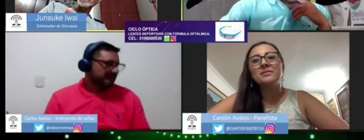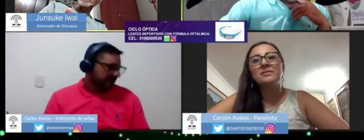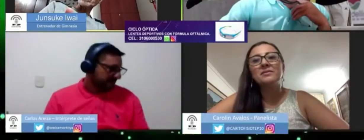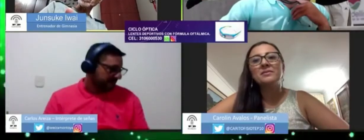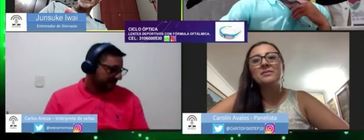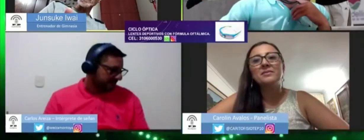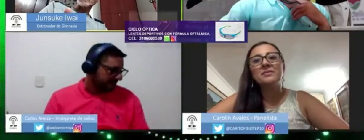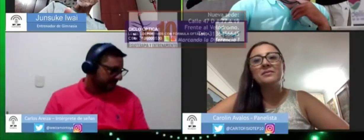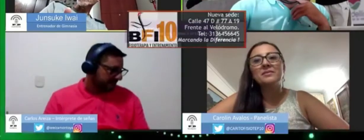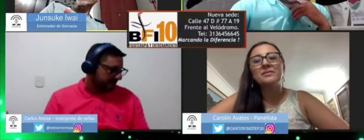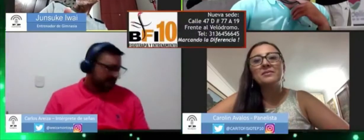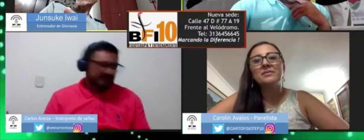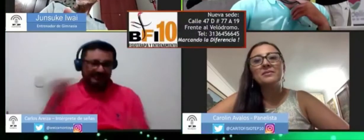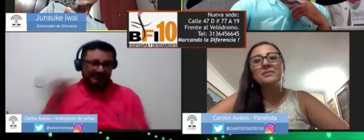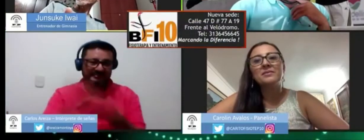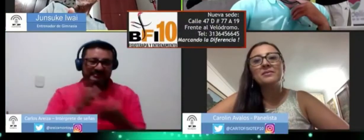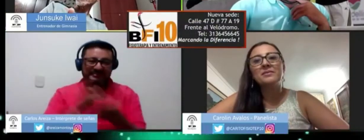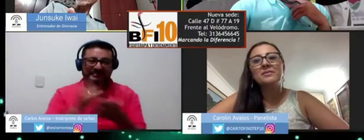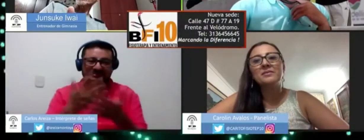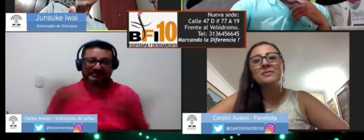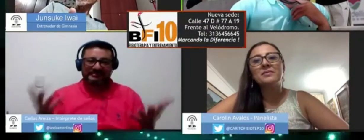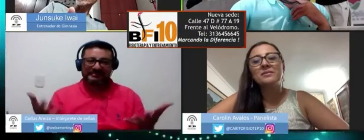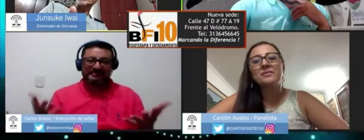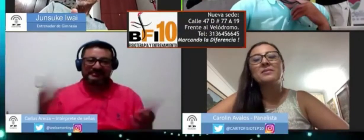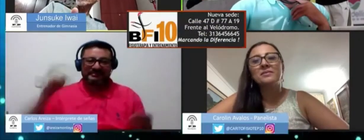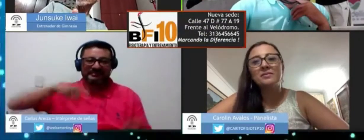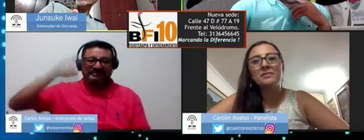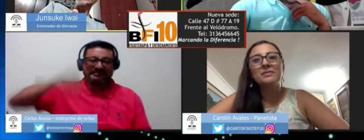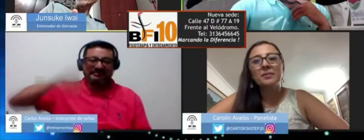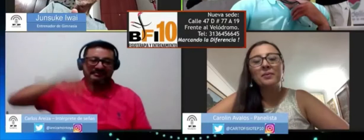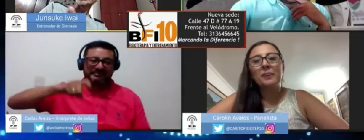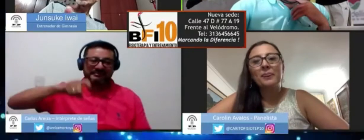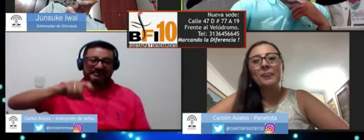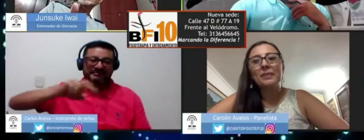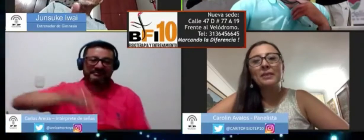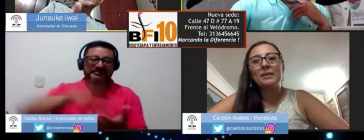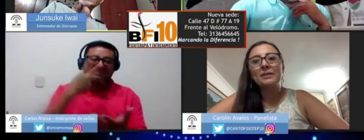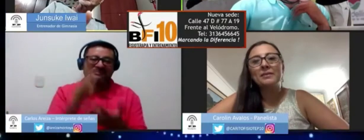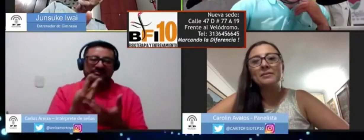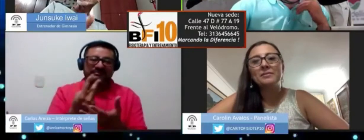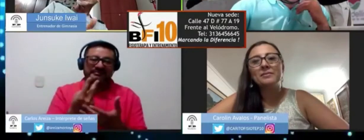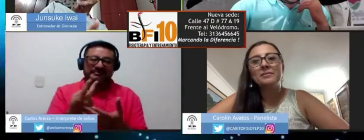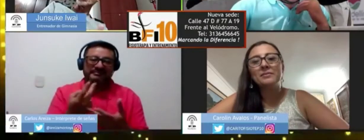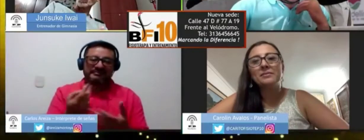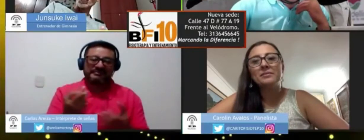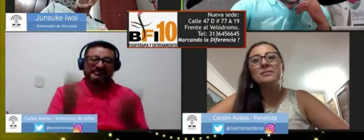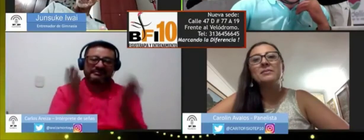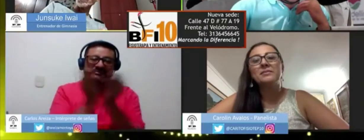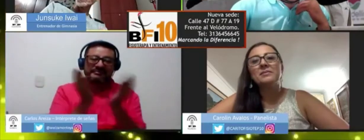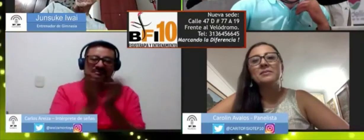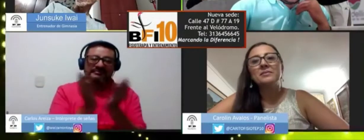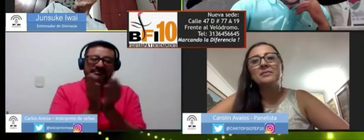La época que más necesitaba meter gimnasia, toca estudiar duro.